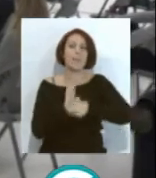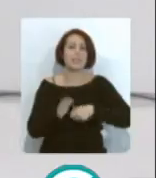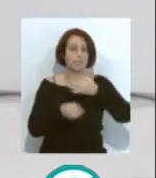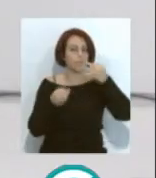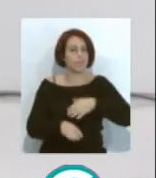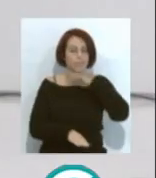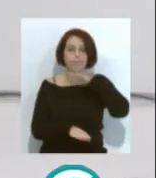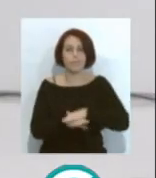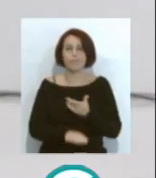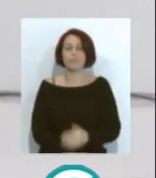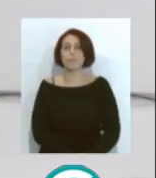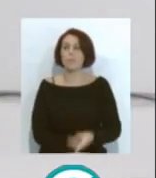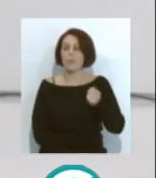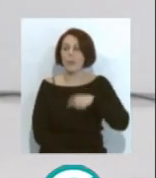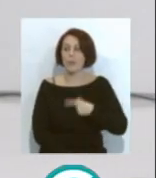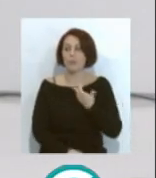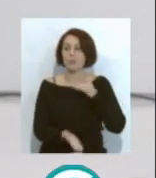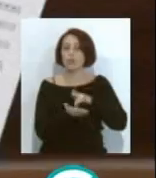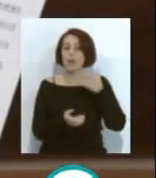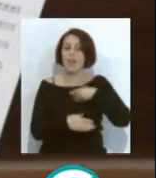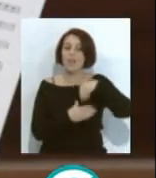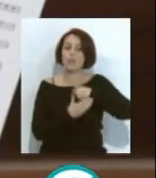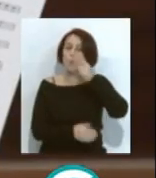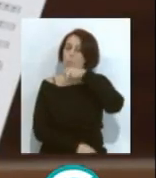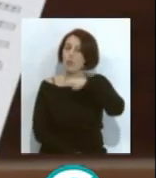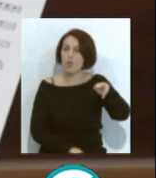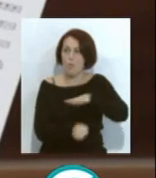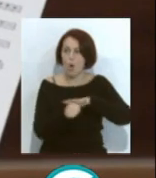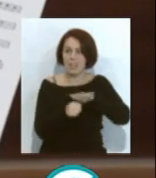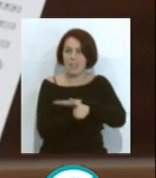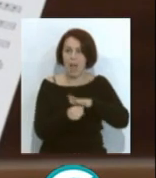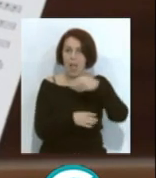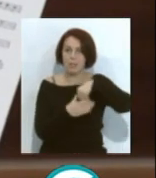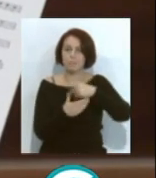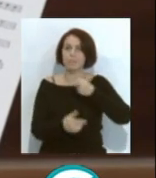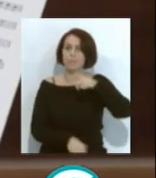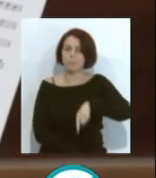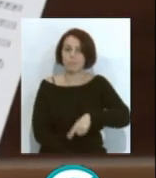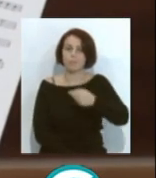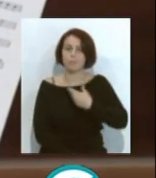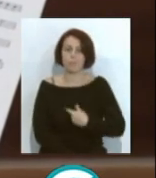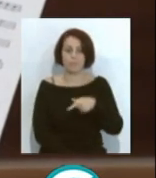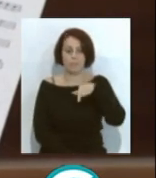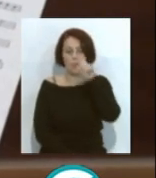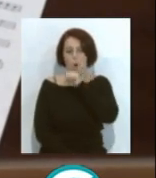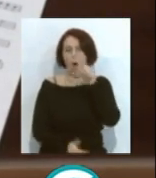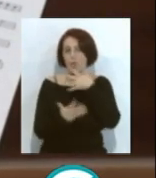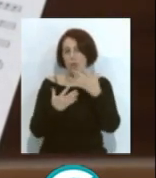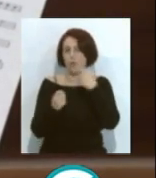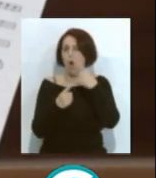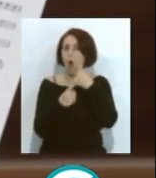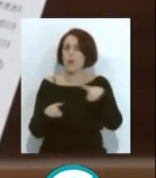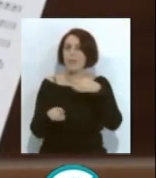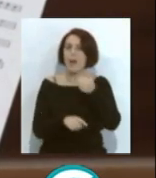medidas sanitarias y se celebraba en el Museo Provincial. También tenía lugar este concierto de la